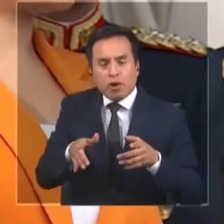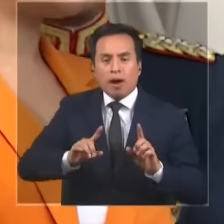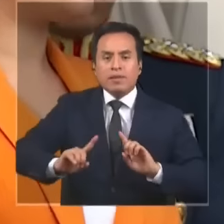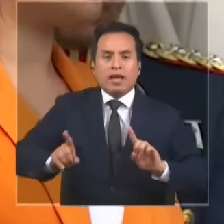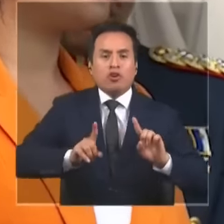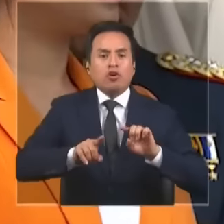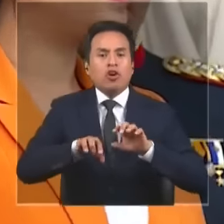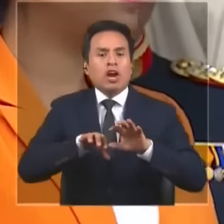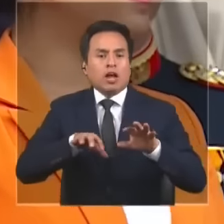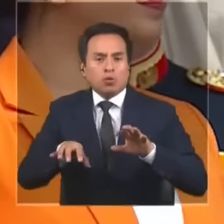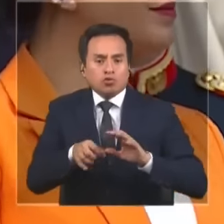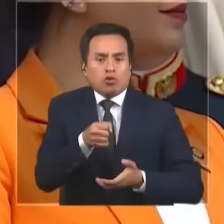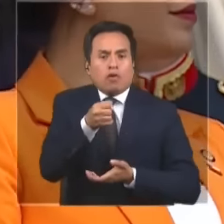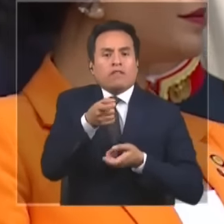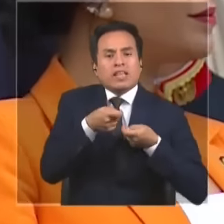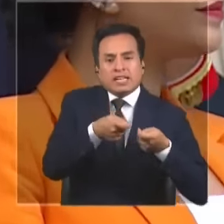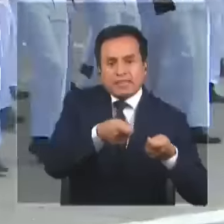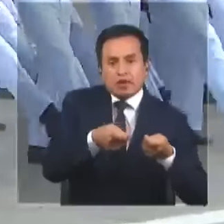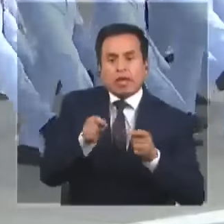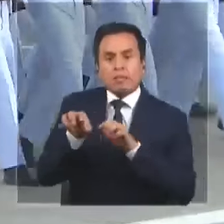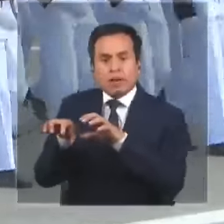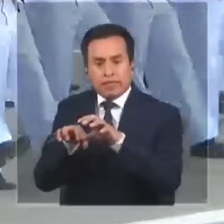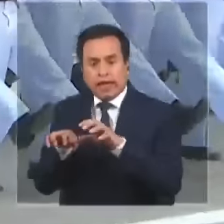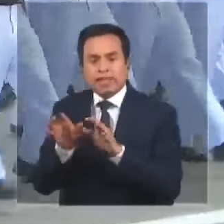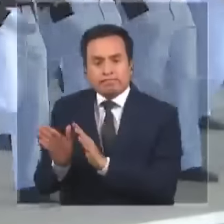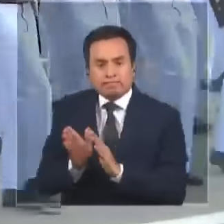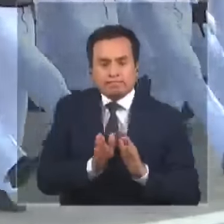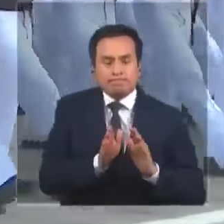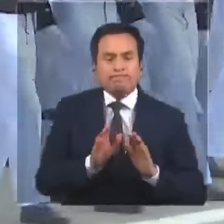de recursos financieros y materiales.